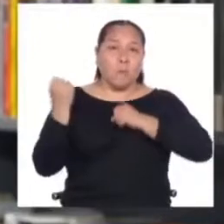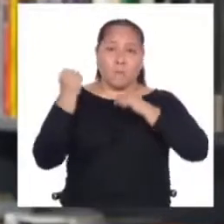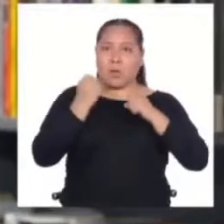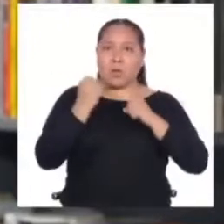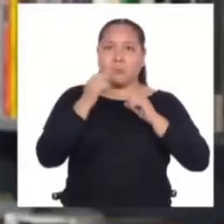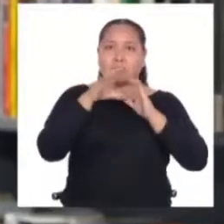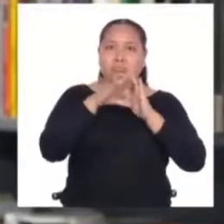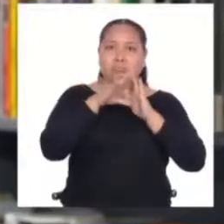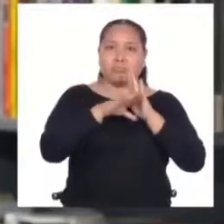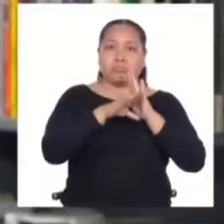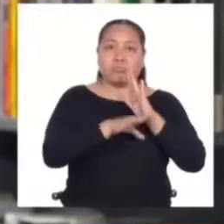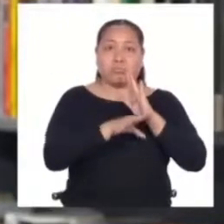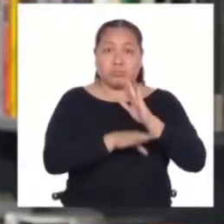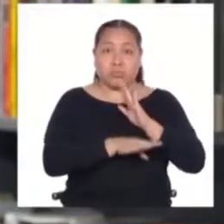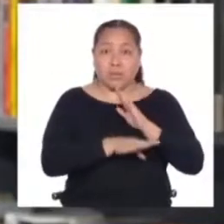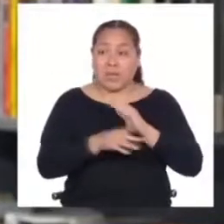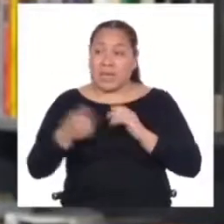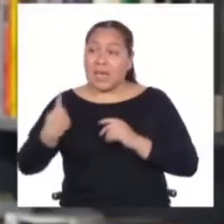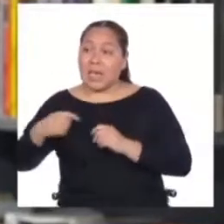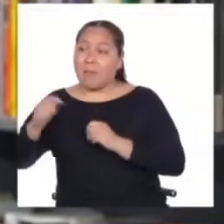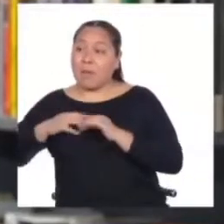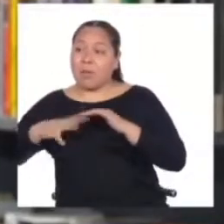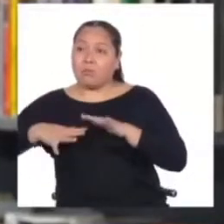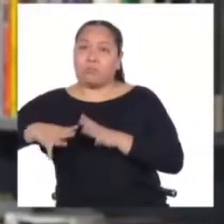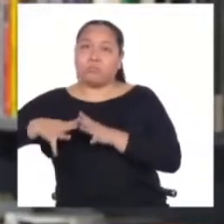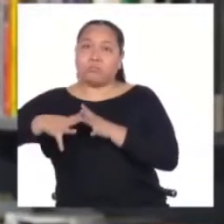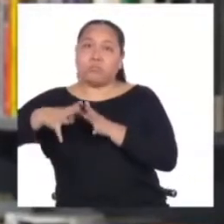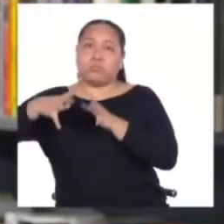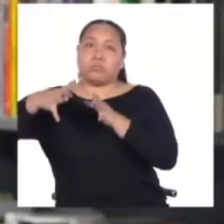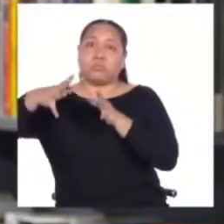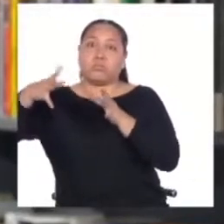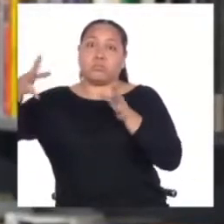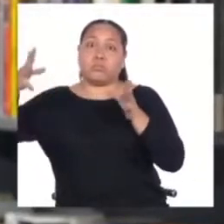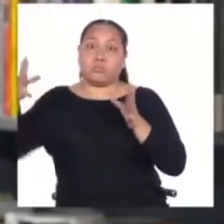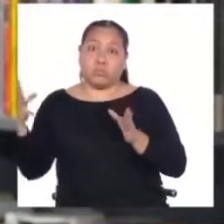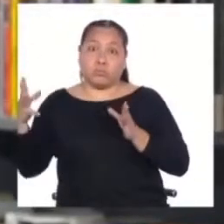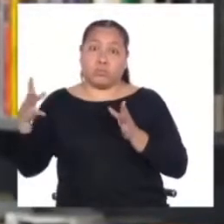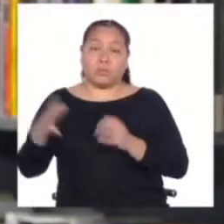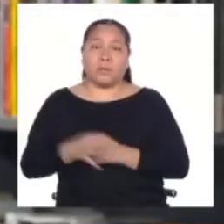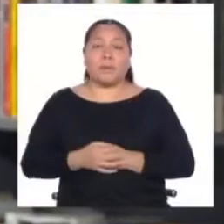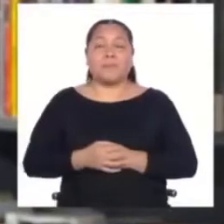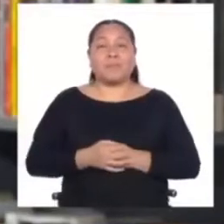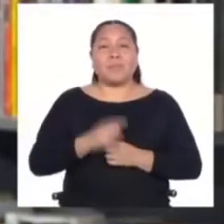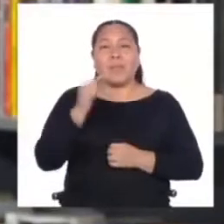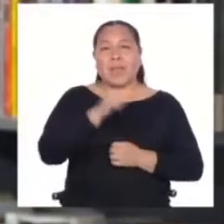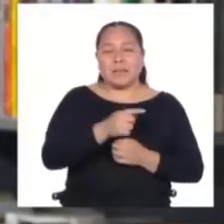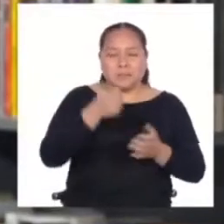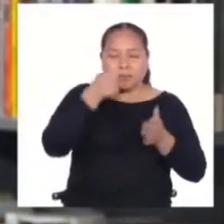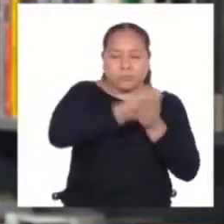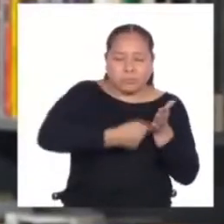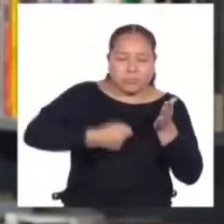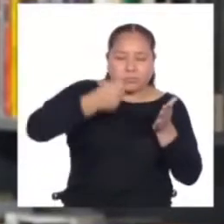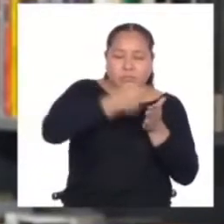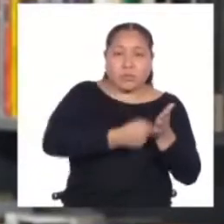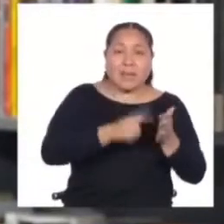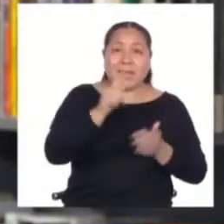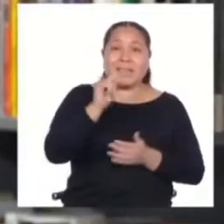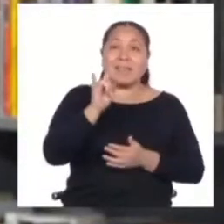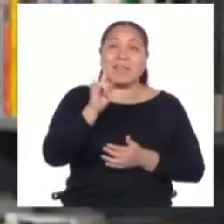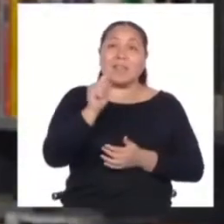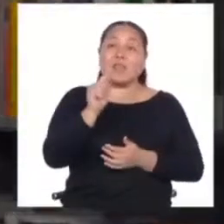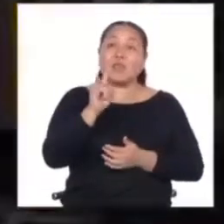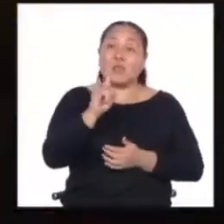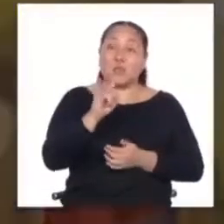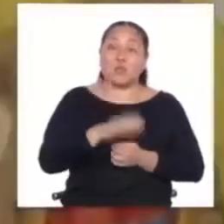como comento, las instituciones españolas y la presencia española se consolidaba. Es probable que este esfuerzo de Titu Cusi Yupanqui haya